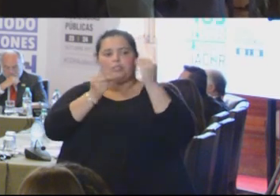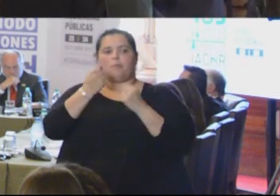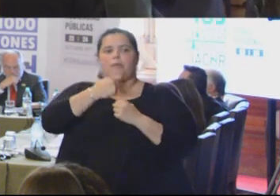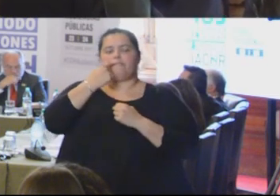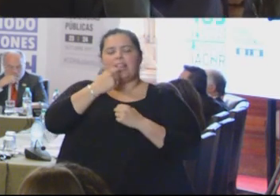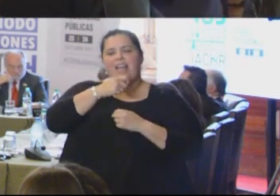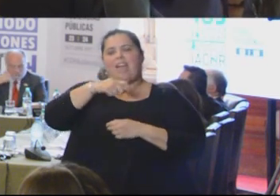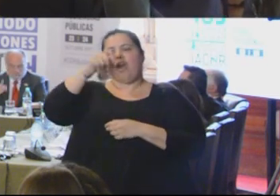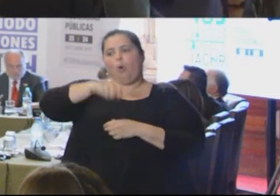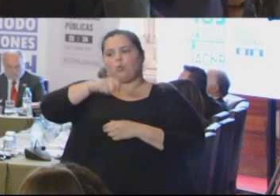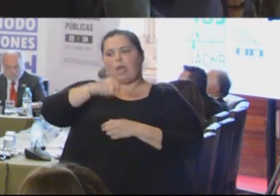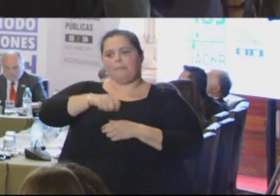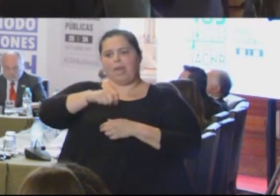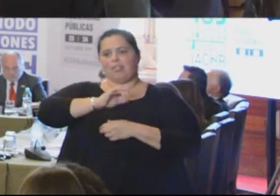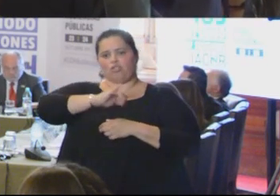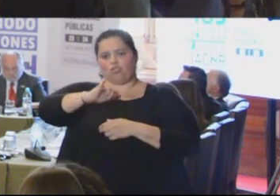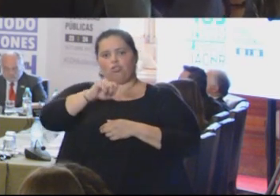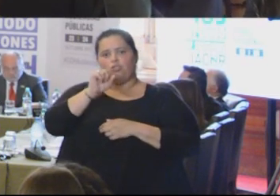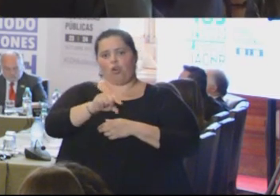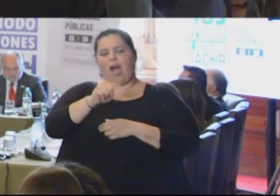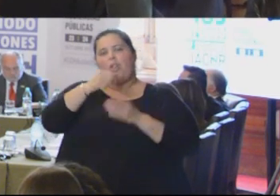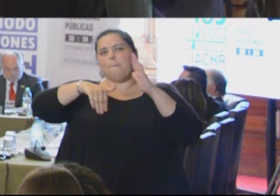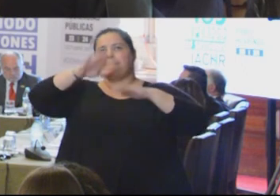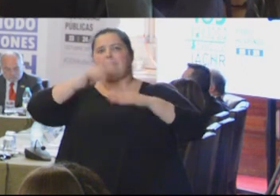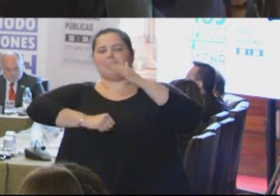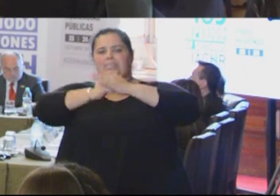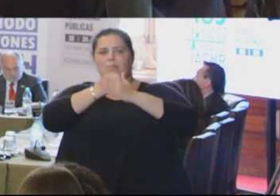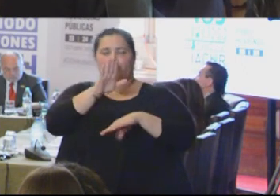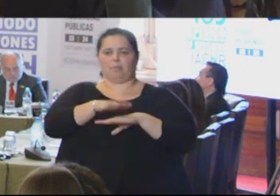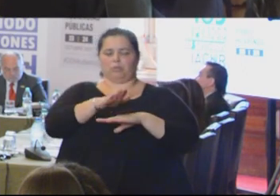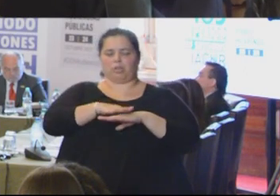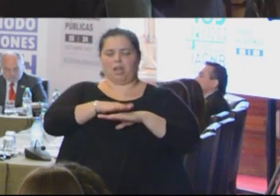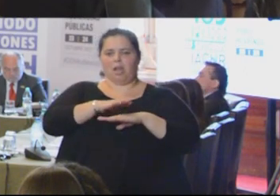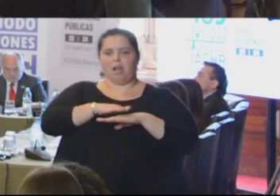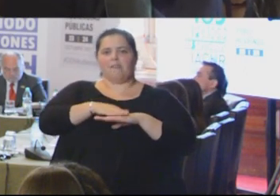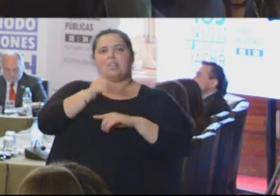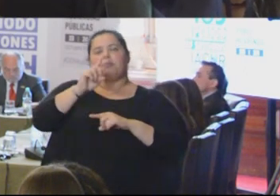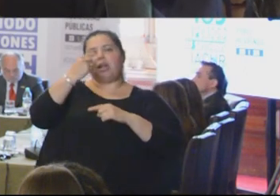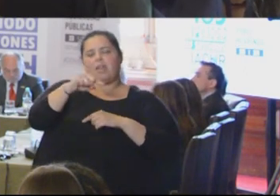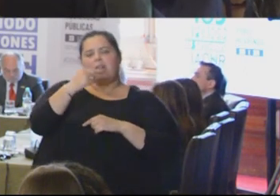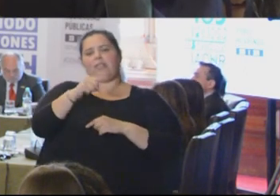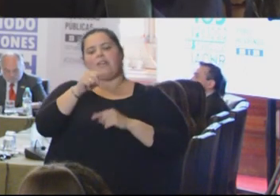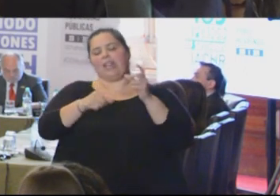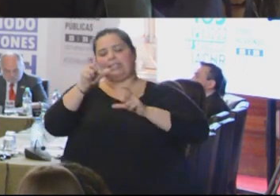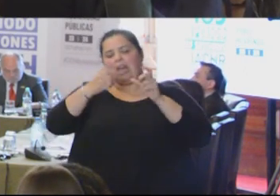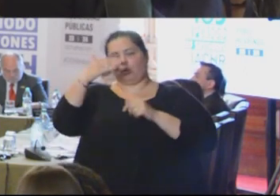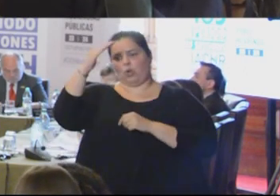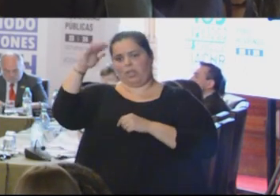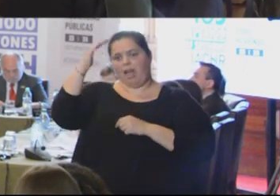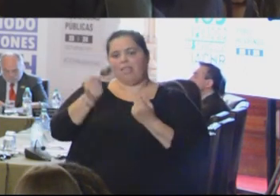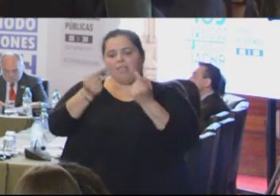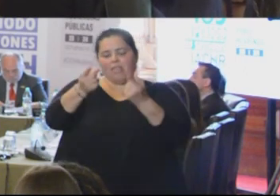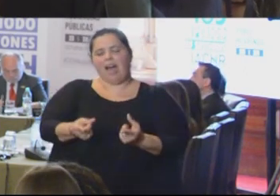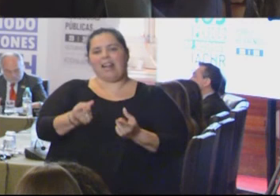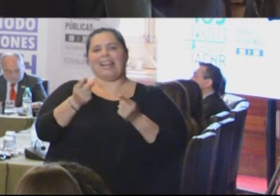responsables de las ejecuciones extrajudiciales y por la negativa de las autoridades de entregar la información solicitada